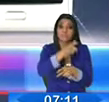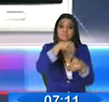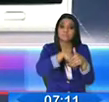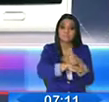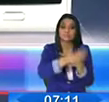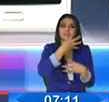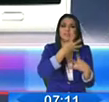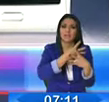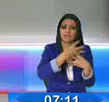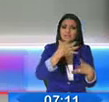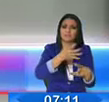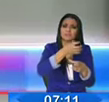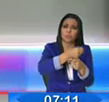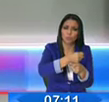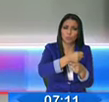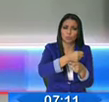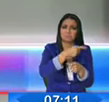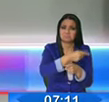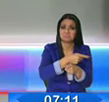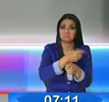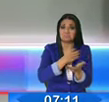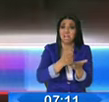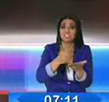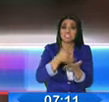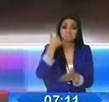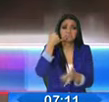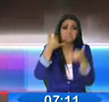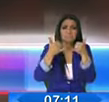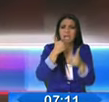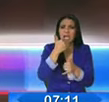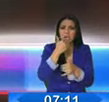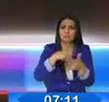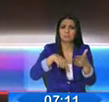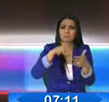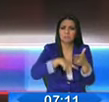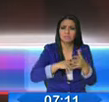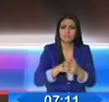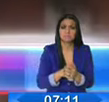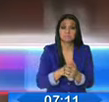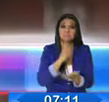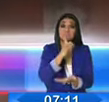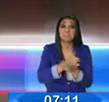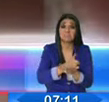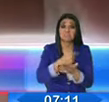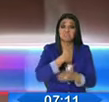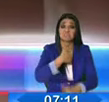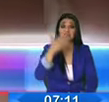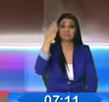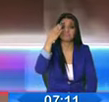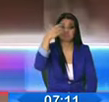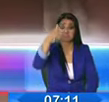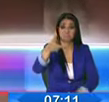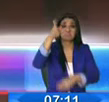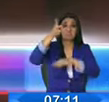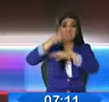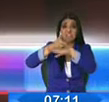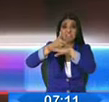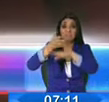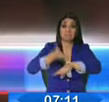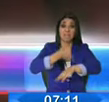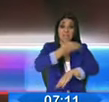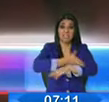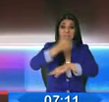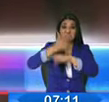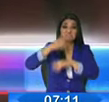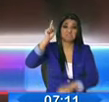que tenía acceso a artículos prohibidos yo sé perfectamente que después de este vídeo con el anterior después de este